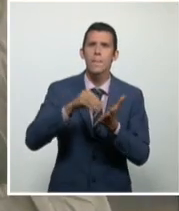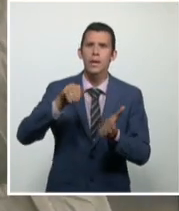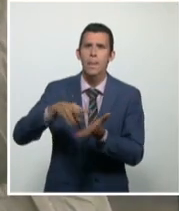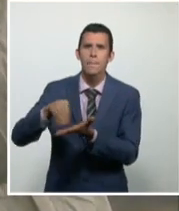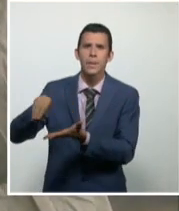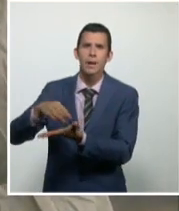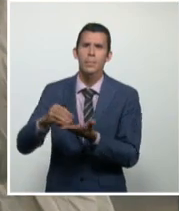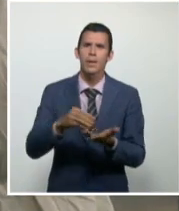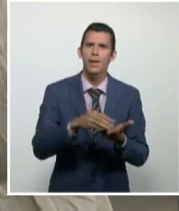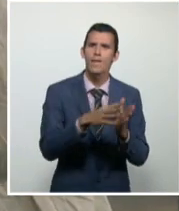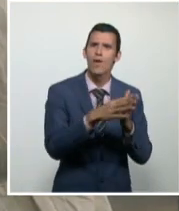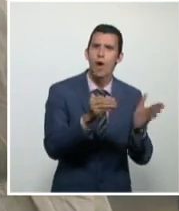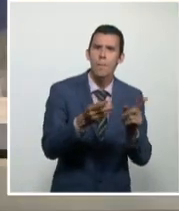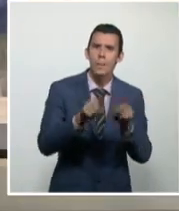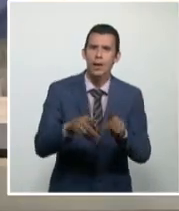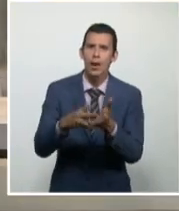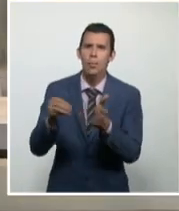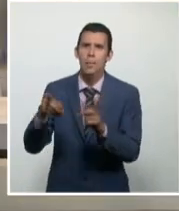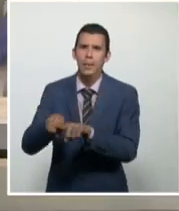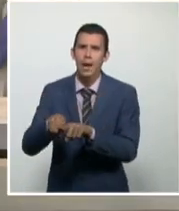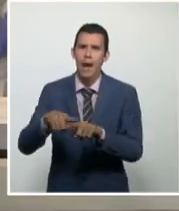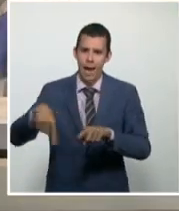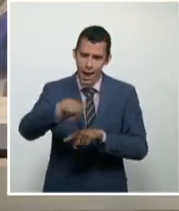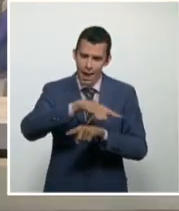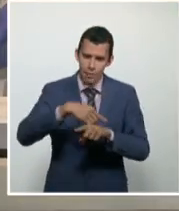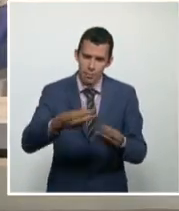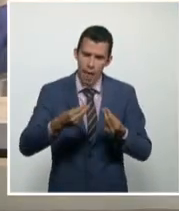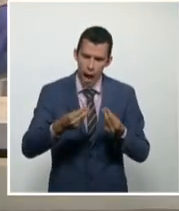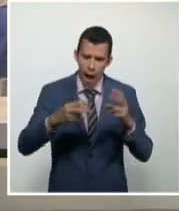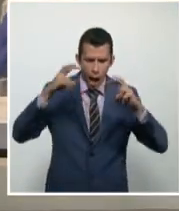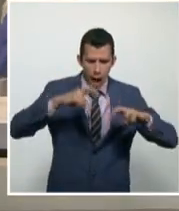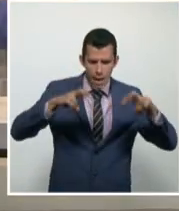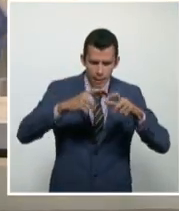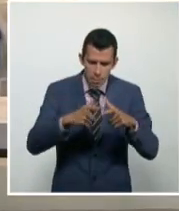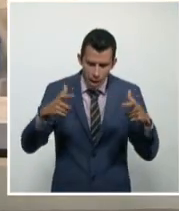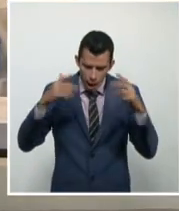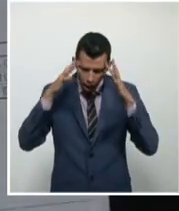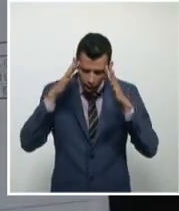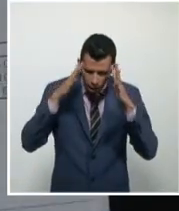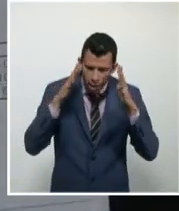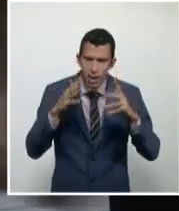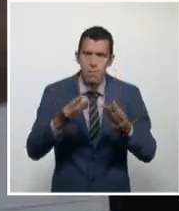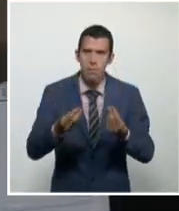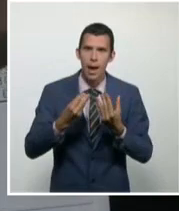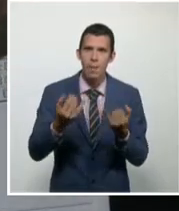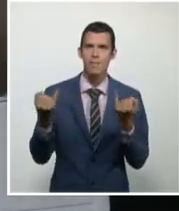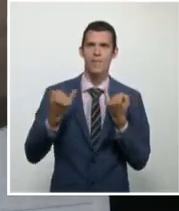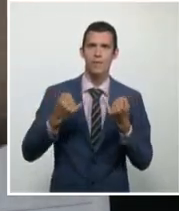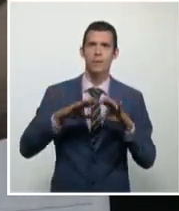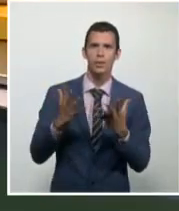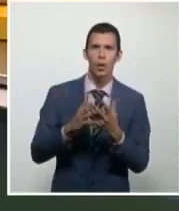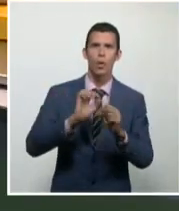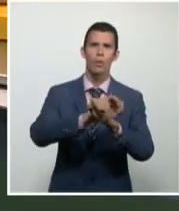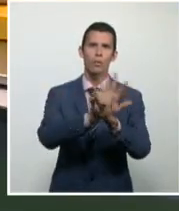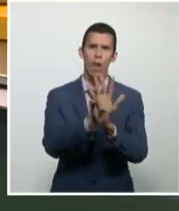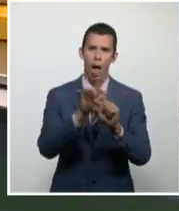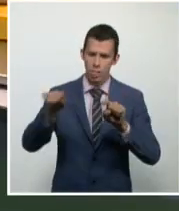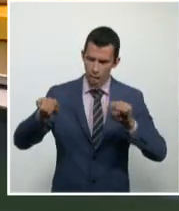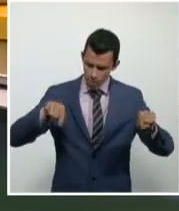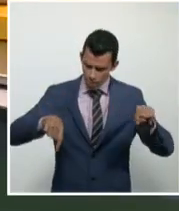conocer en el caso de sars co2 si el genoma del nuevo coronavirus está presente o no en una muestra